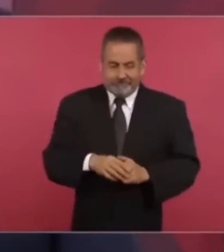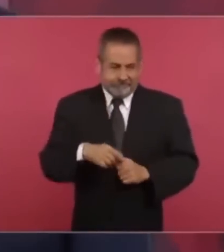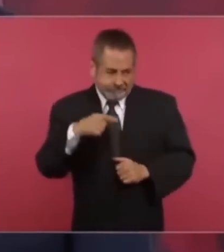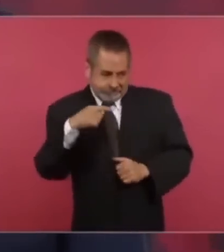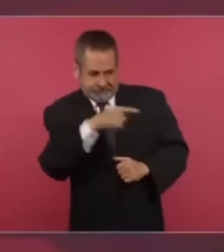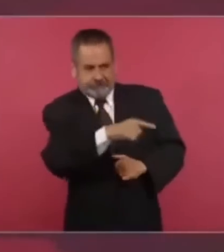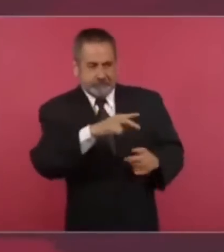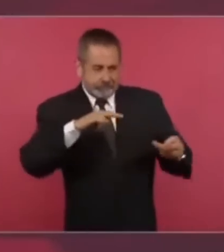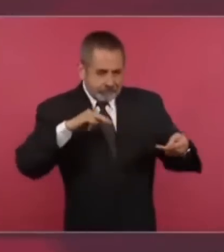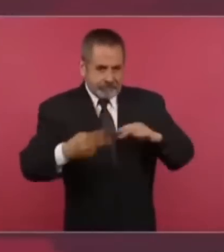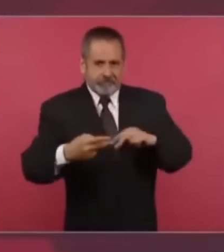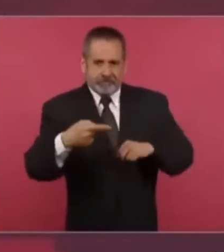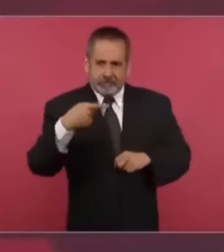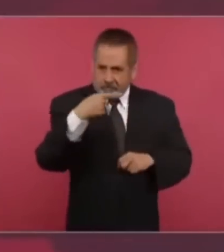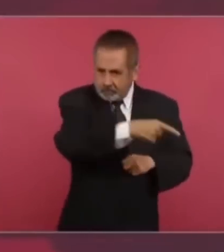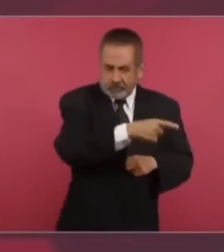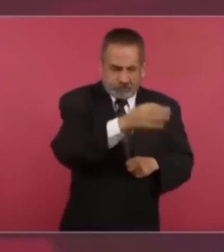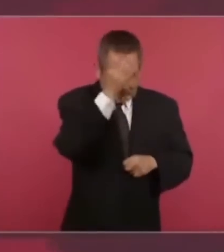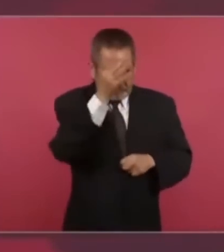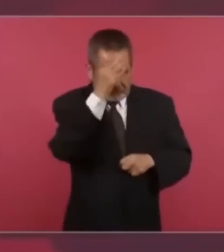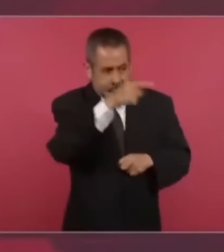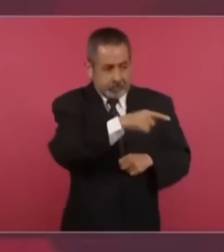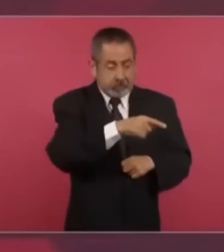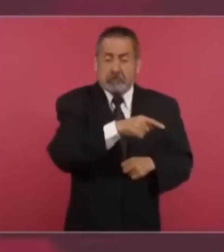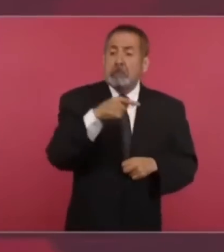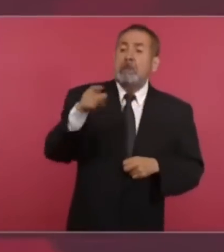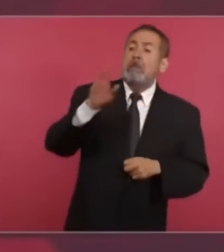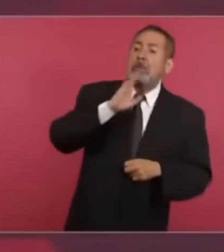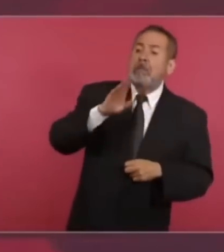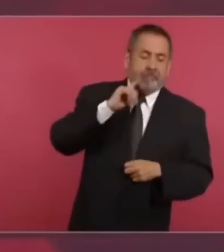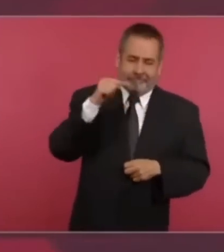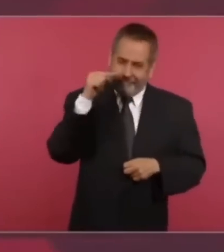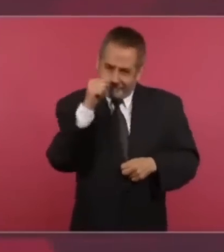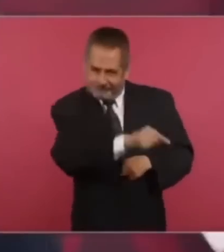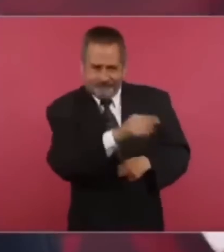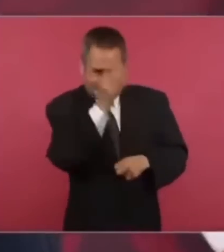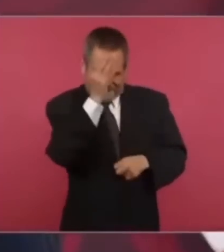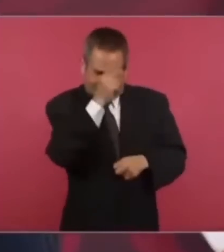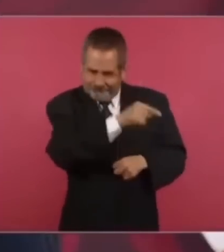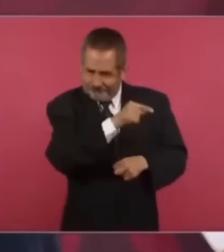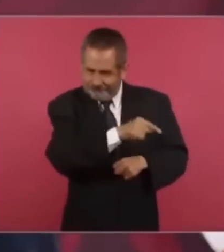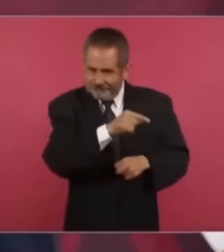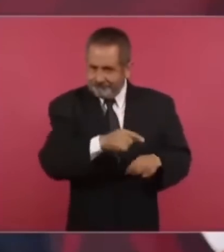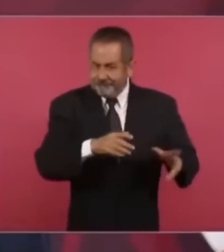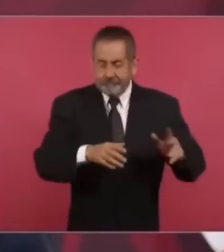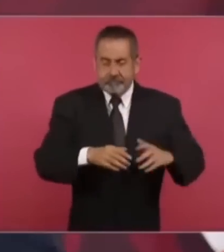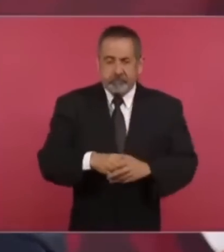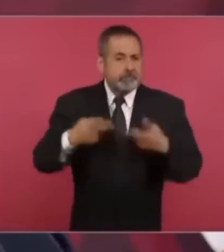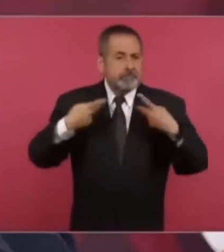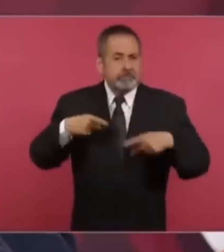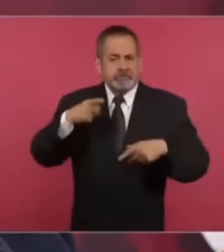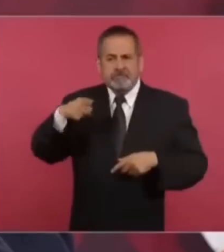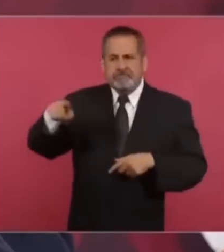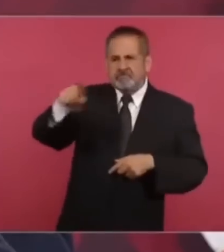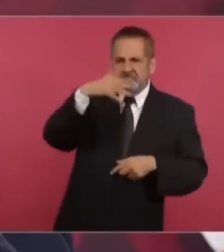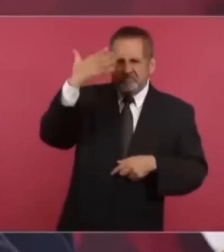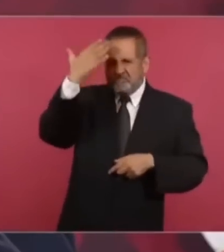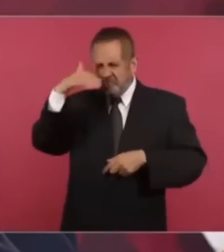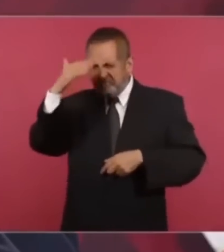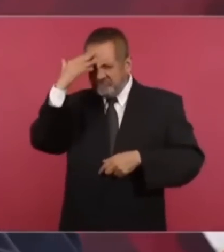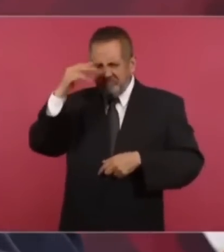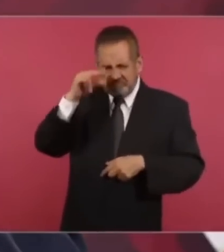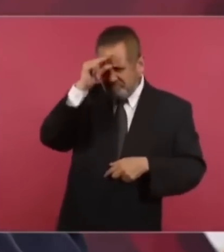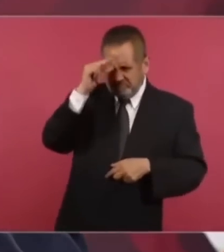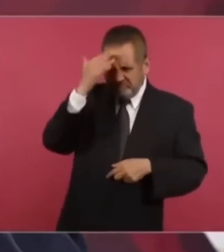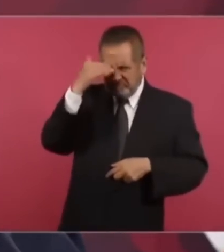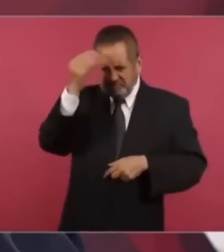tonto es el que piensa que el pueblo es tonto. La gente tiene mucho conocimiento, mucha